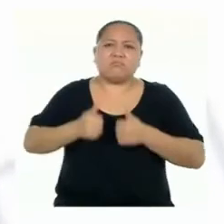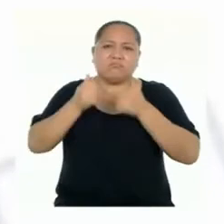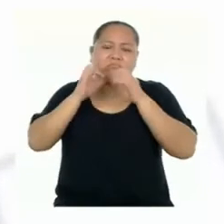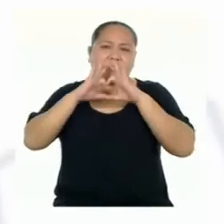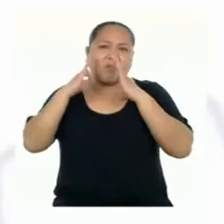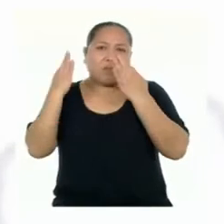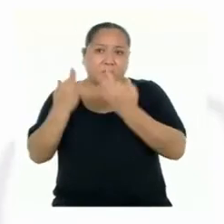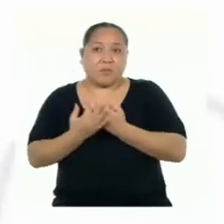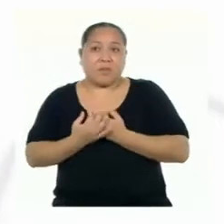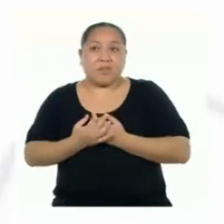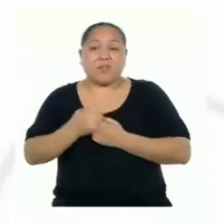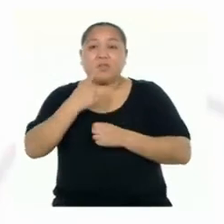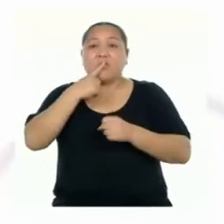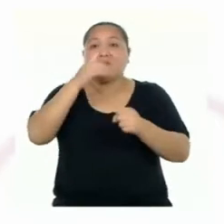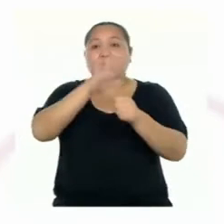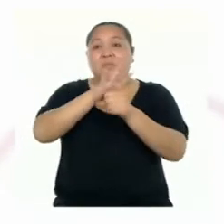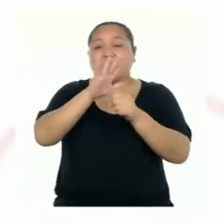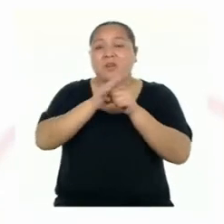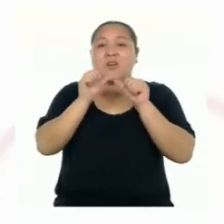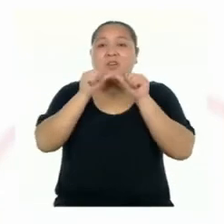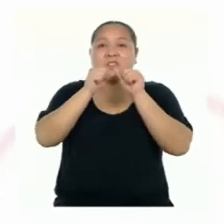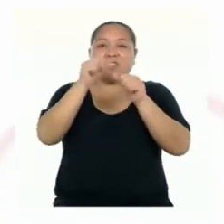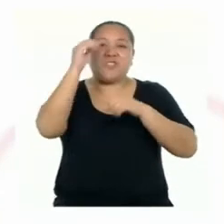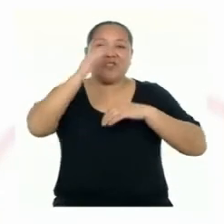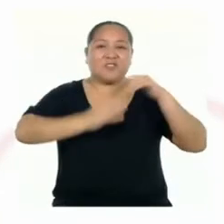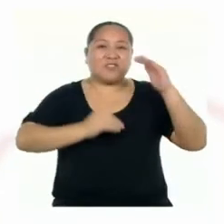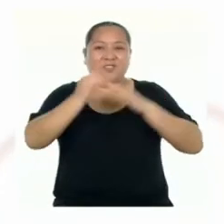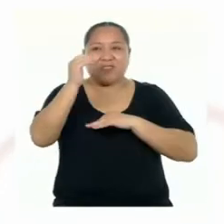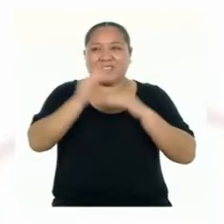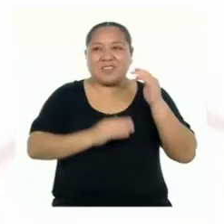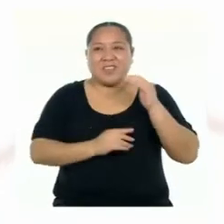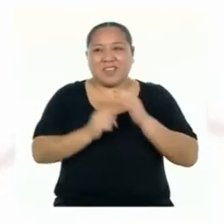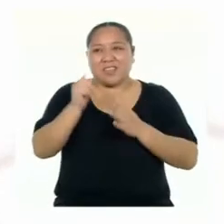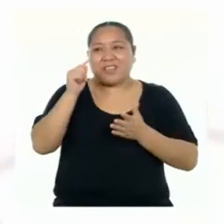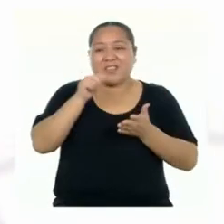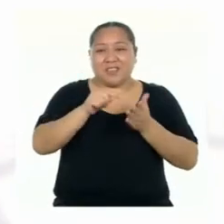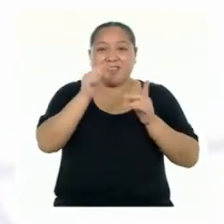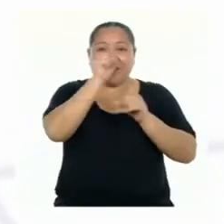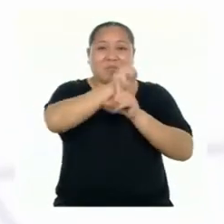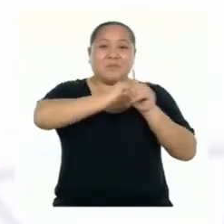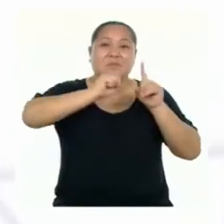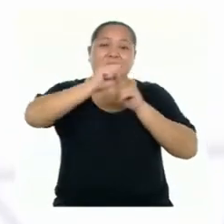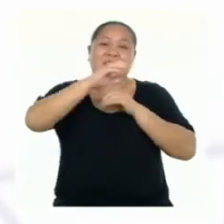tu compromiso para seguir construyéndonos como sociedad después de